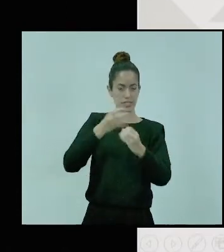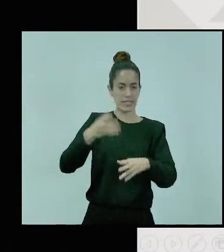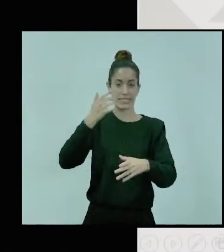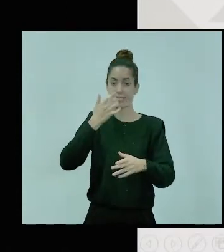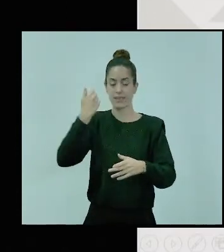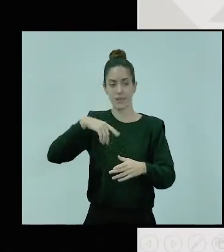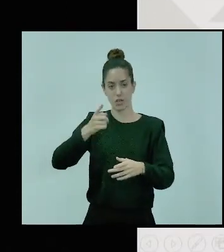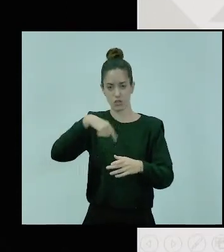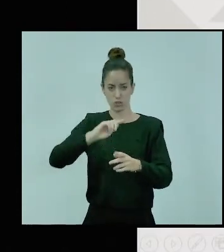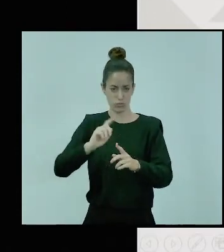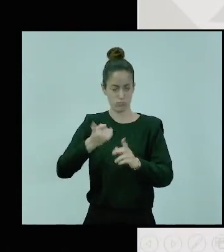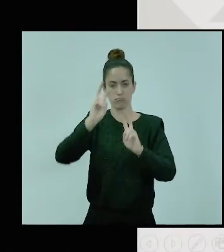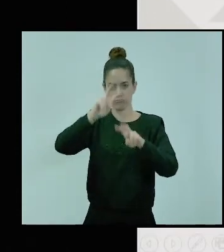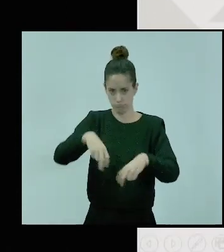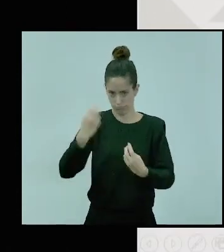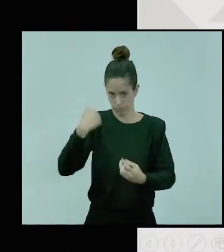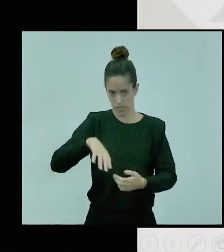que nosotros lo hayamos restaurado.